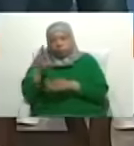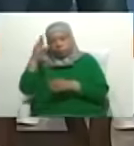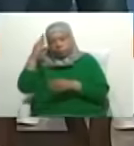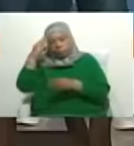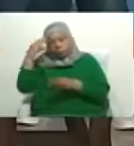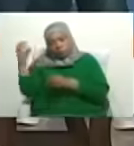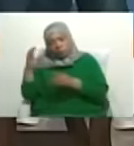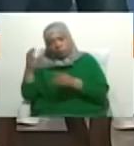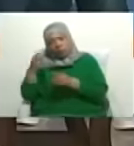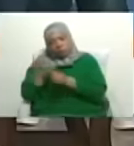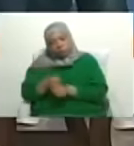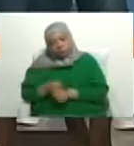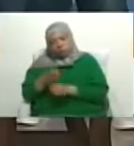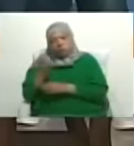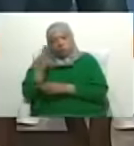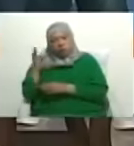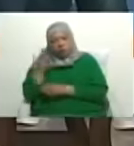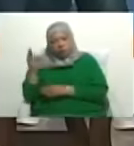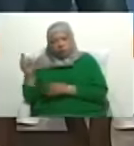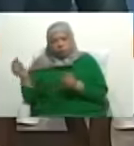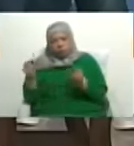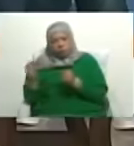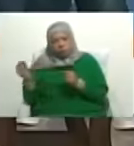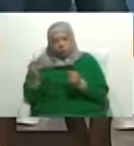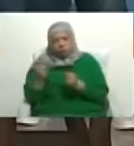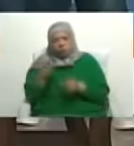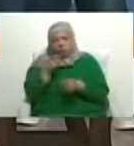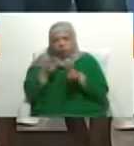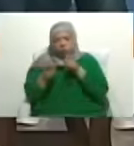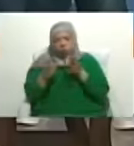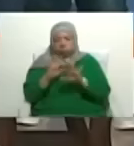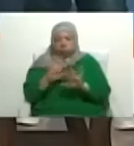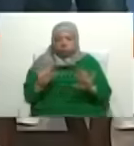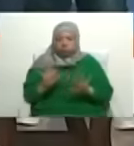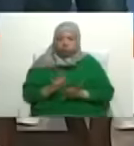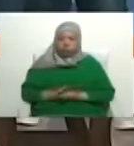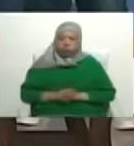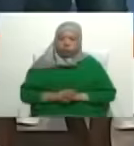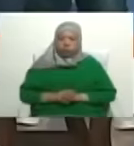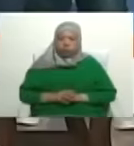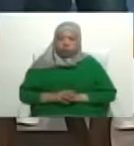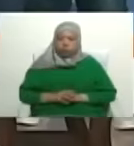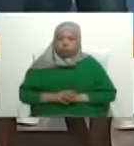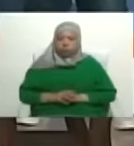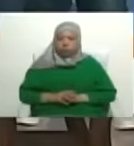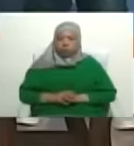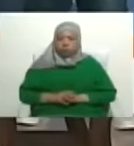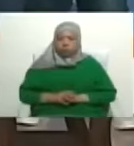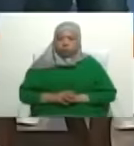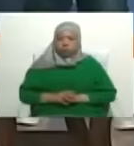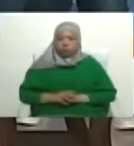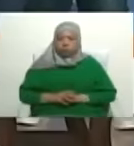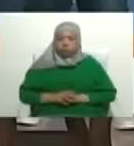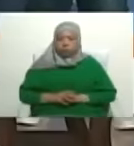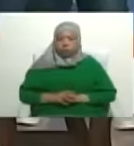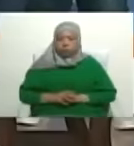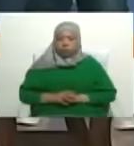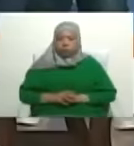las conversaciones sostenidas, que por lo menos nos preguntaran, ¿qué evidencia tienen ustedes de eso? O sea, ¿cuál?